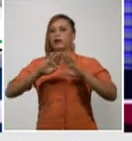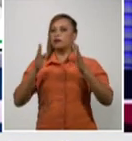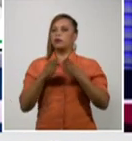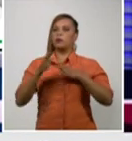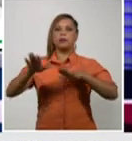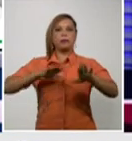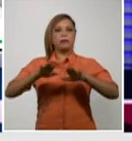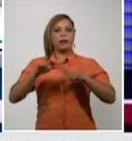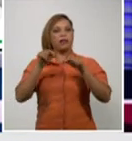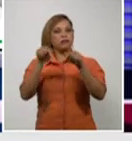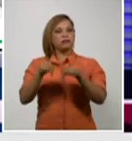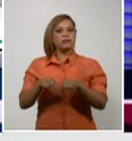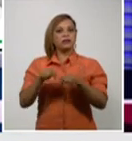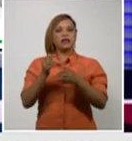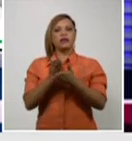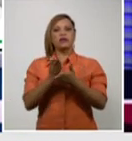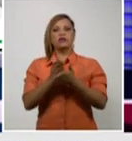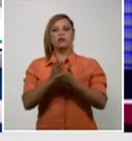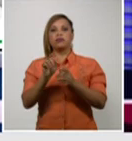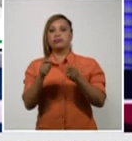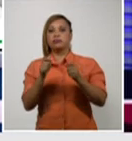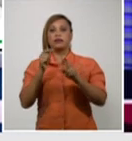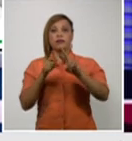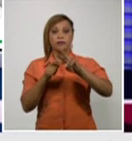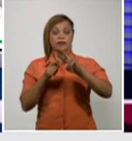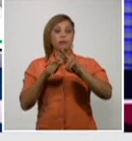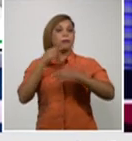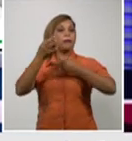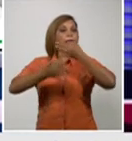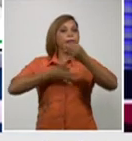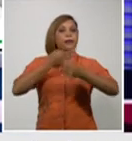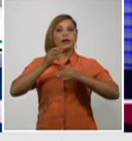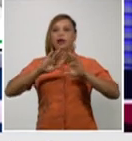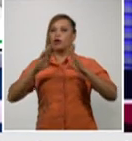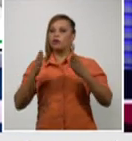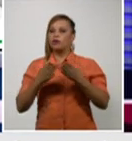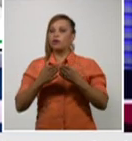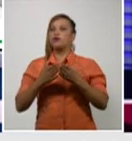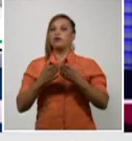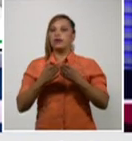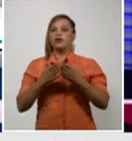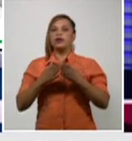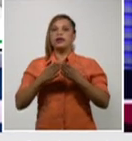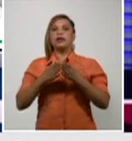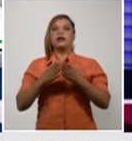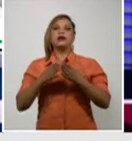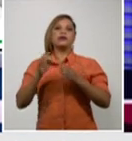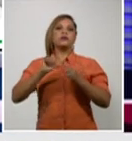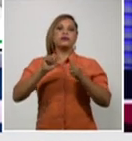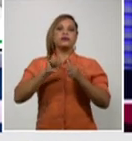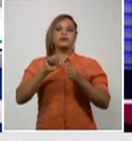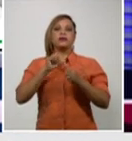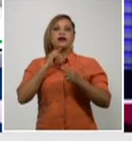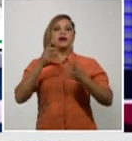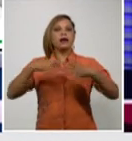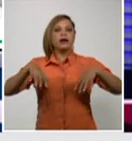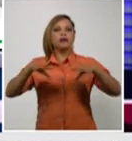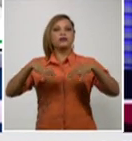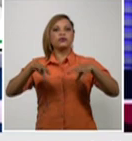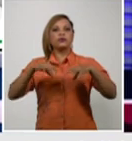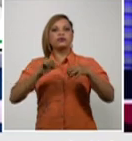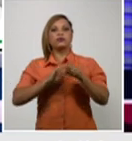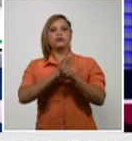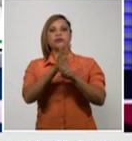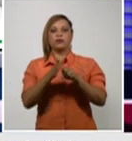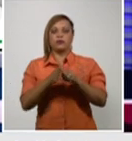centrales de radio y televisión para llevar a usted el parte matutino del Ministerio de Salud Pública sobre el análisis de la situación epidemiológica en